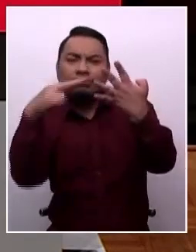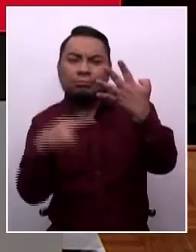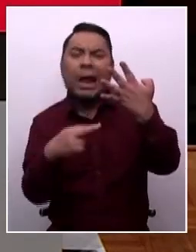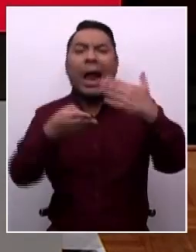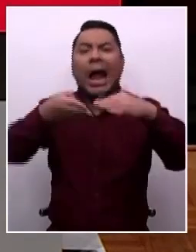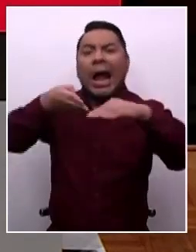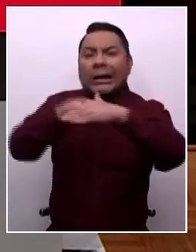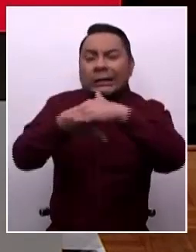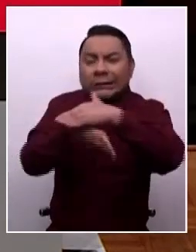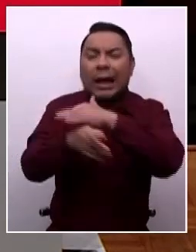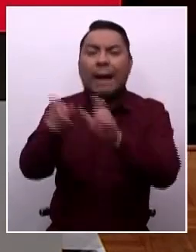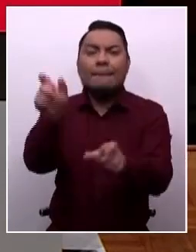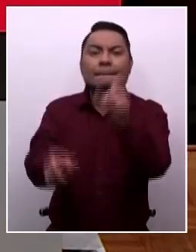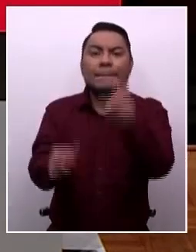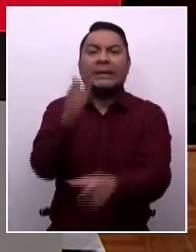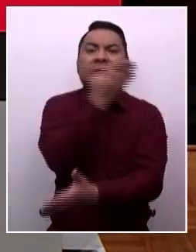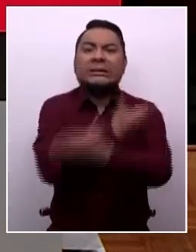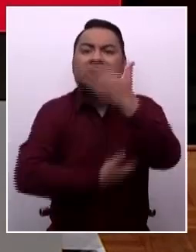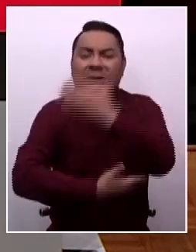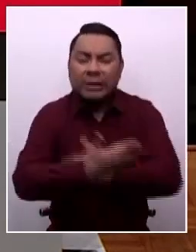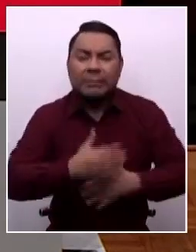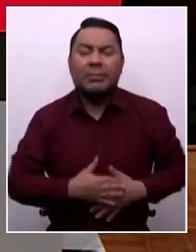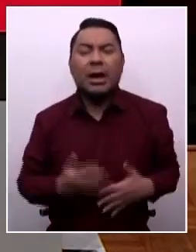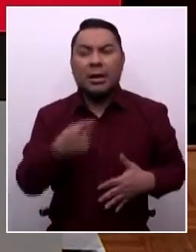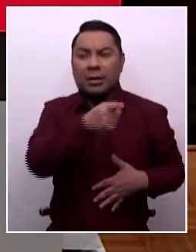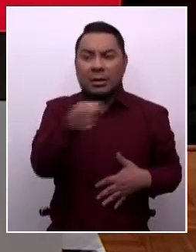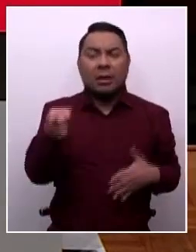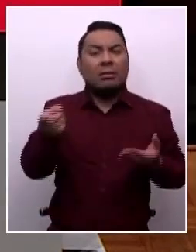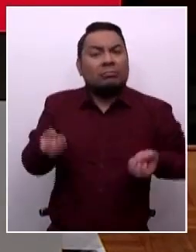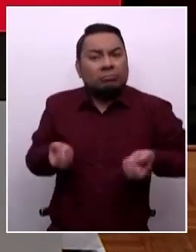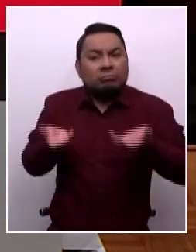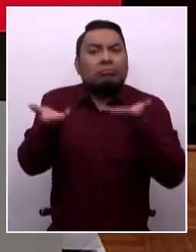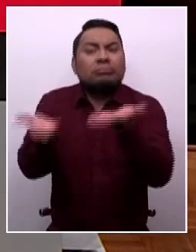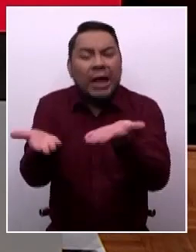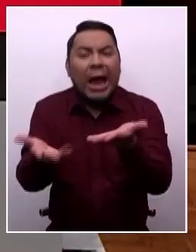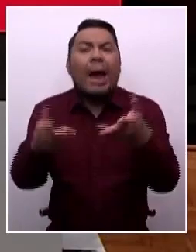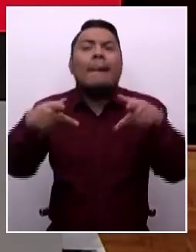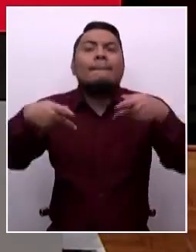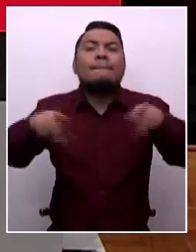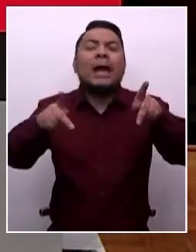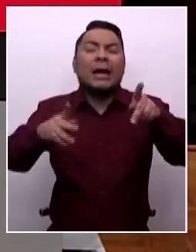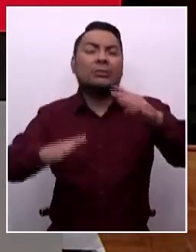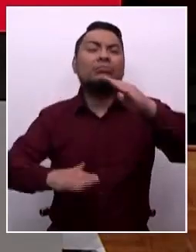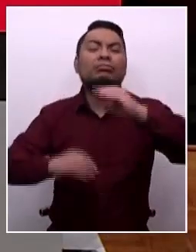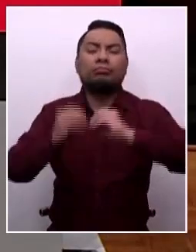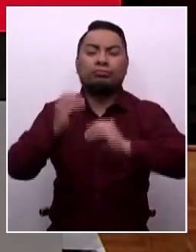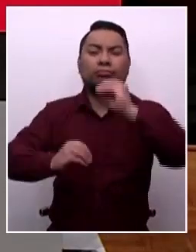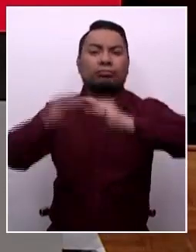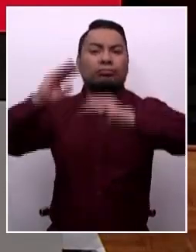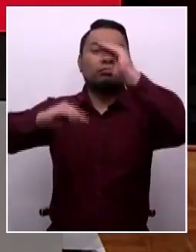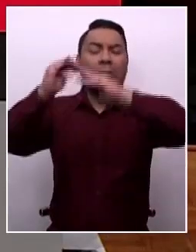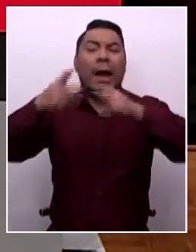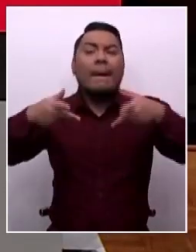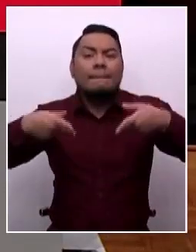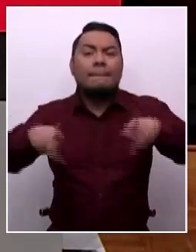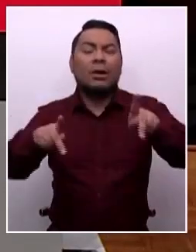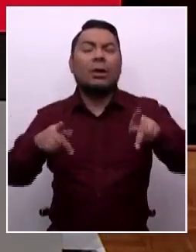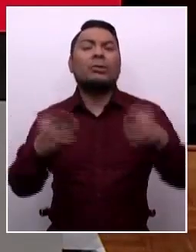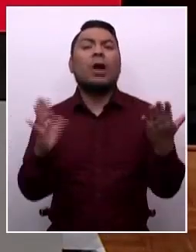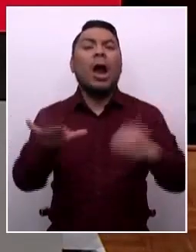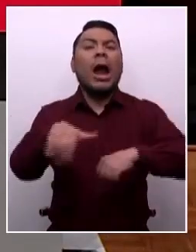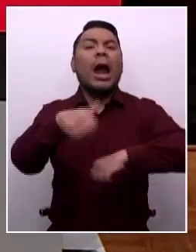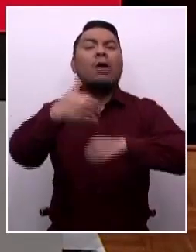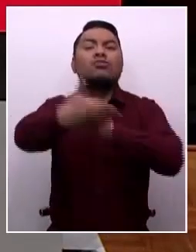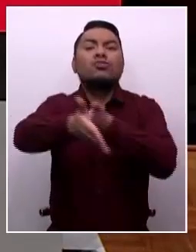accesibilidad para personas con discapacidad para el otorgamiento de licencias de construcción y el funcionamiento de instituciones